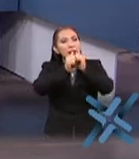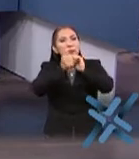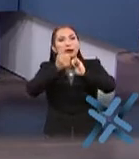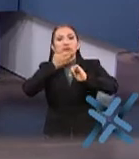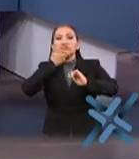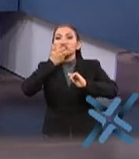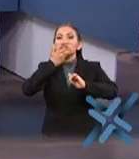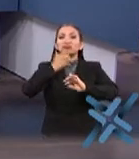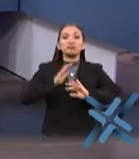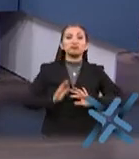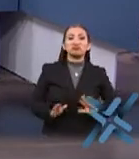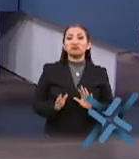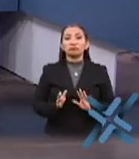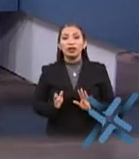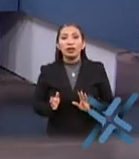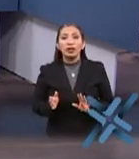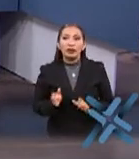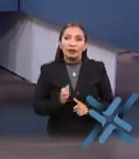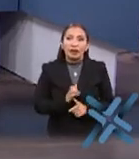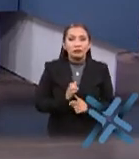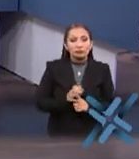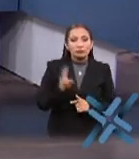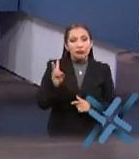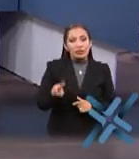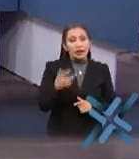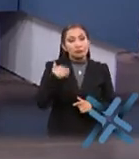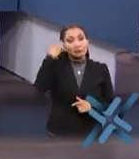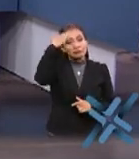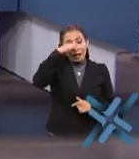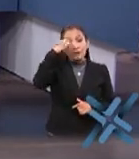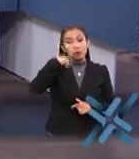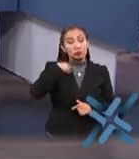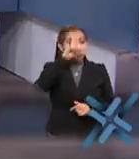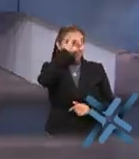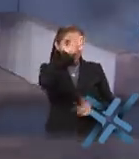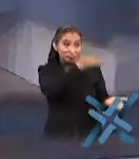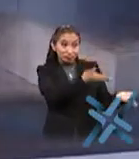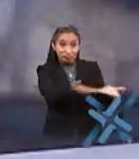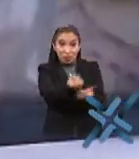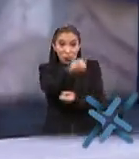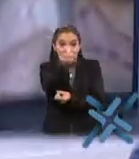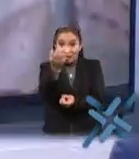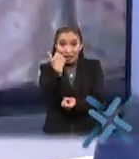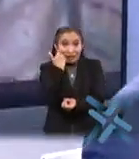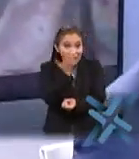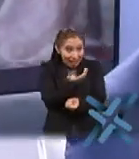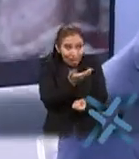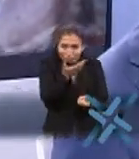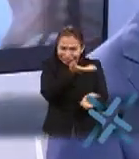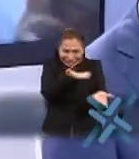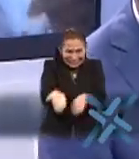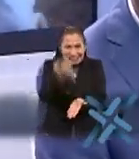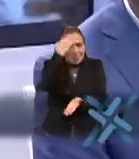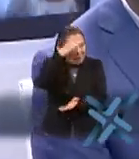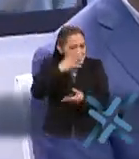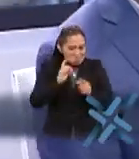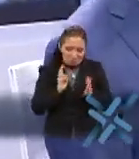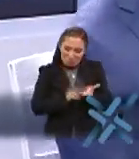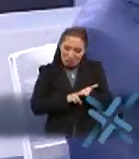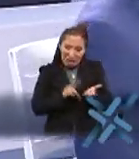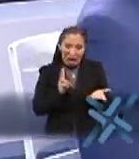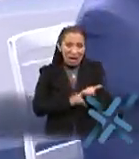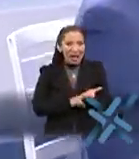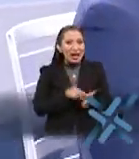esta situación. Entonces, realmente es una experiencia que yo se la recomiendo a cualquier persona, que se animen a vivirla, que